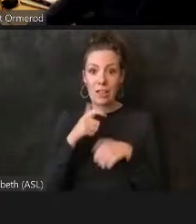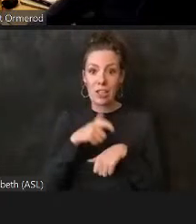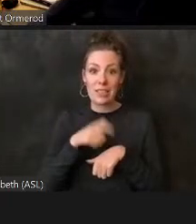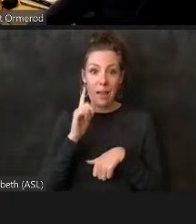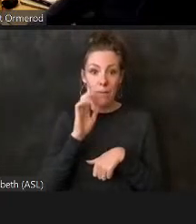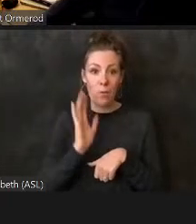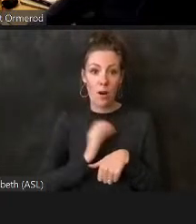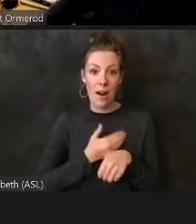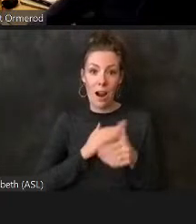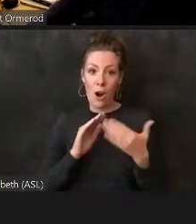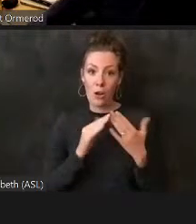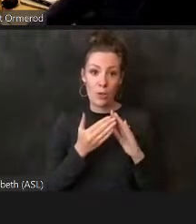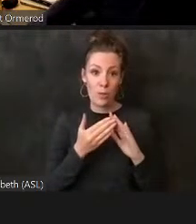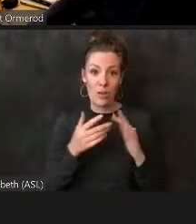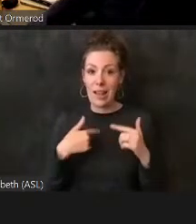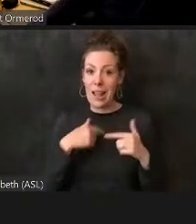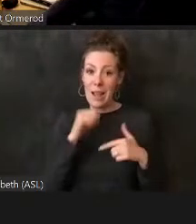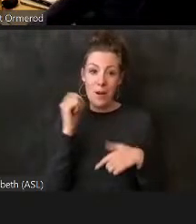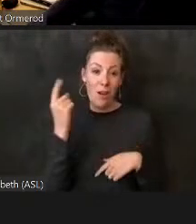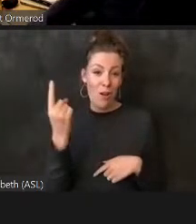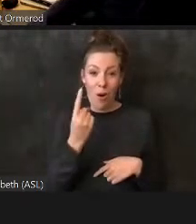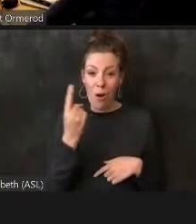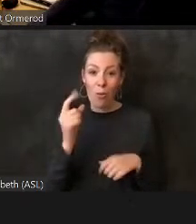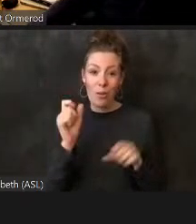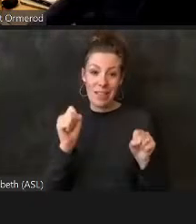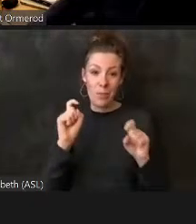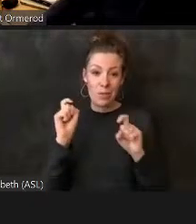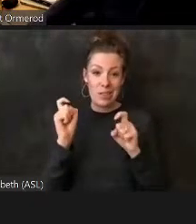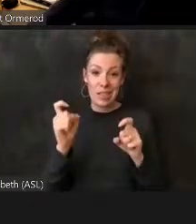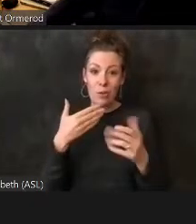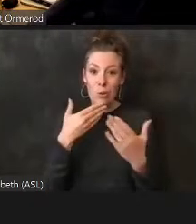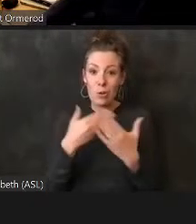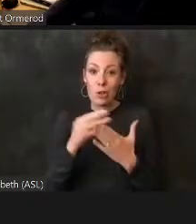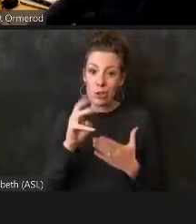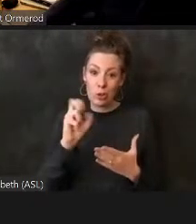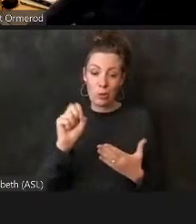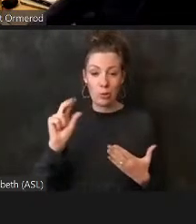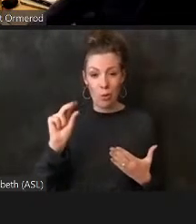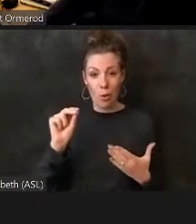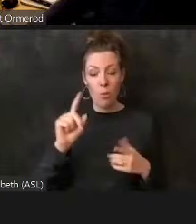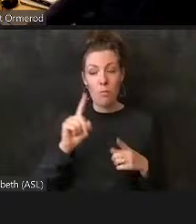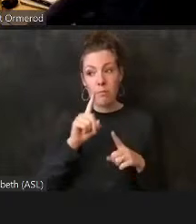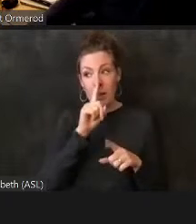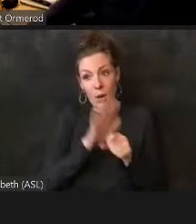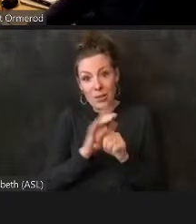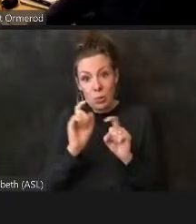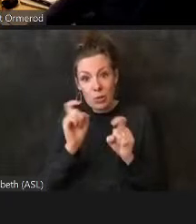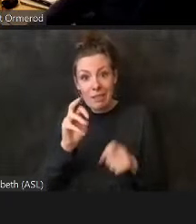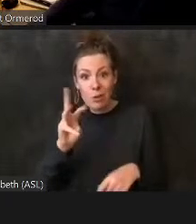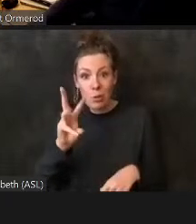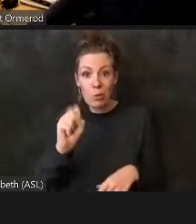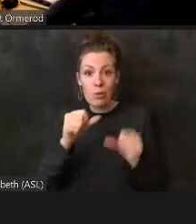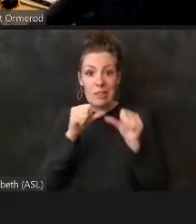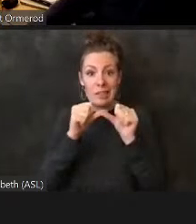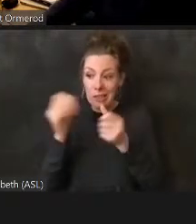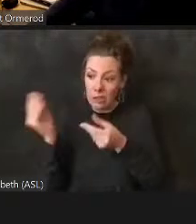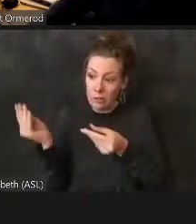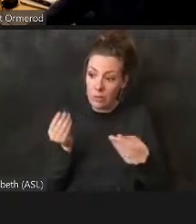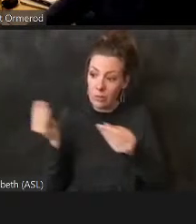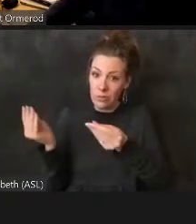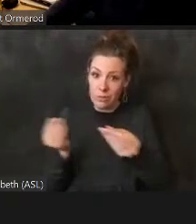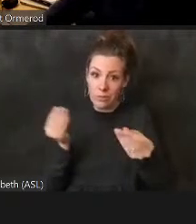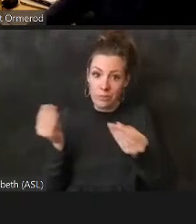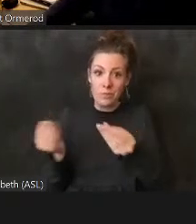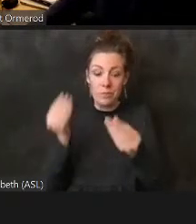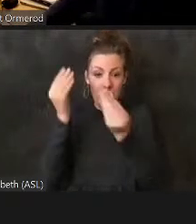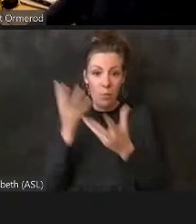tiempo bastante difícil para nuestra comunidad. No todo el tiempo vamos a darles buenas noticias, pero prometerles todo el tiempo darles